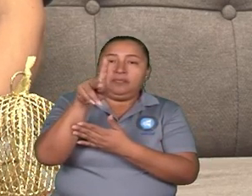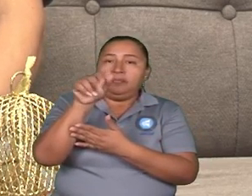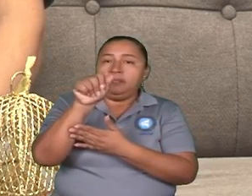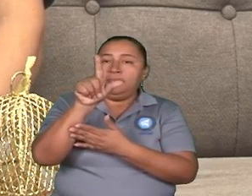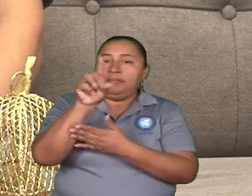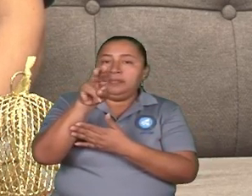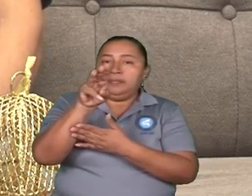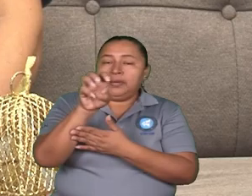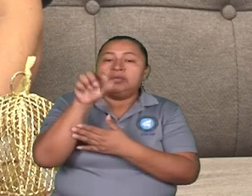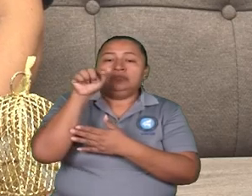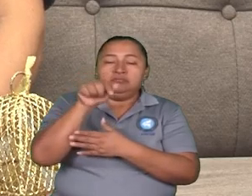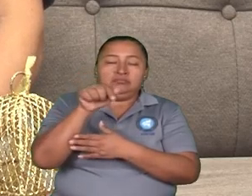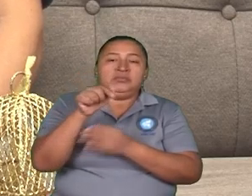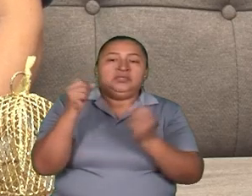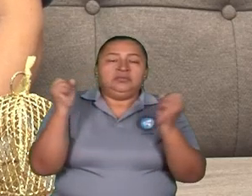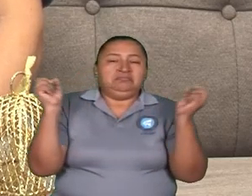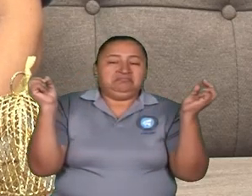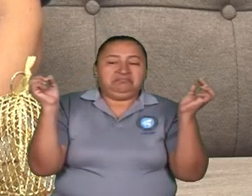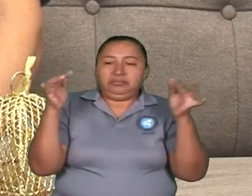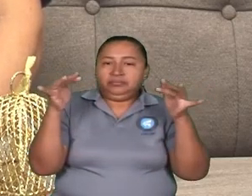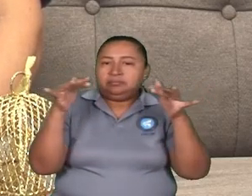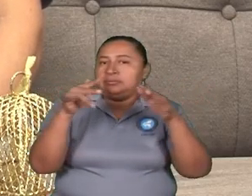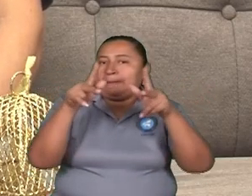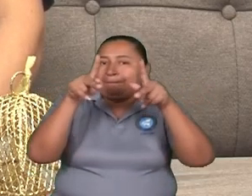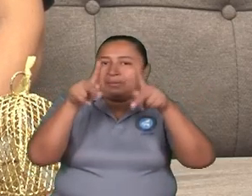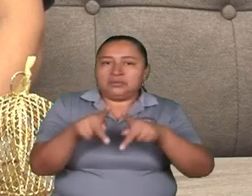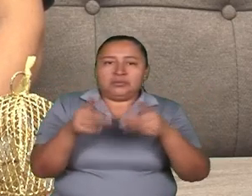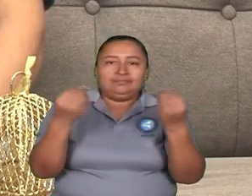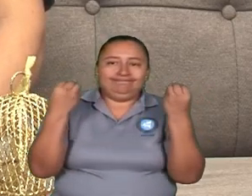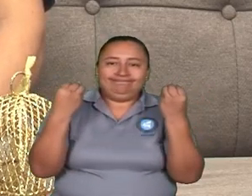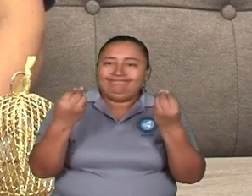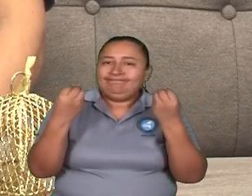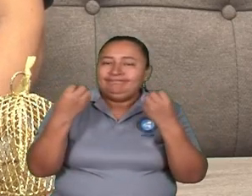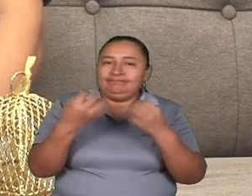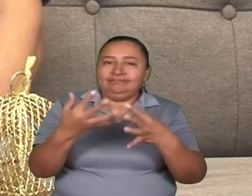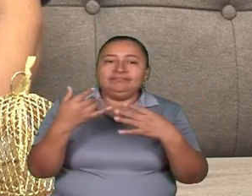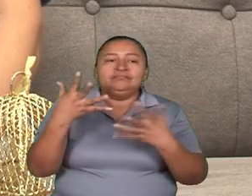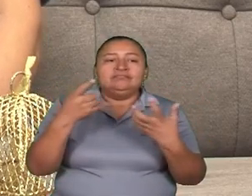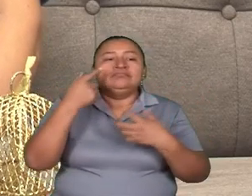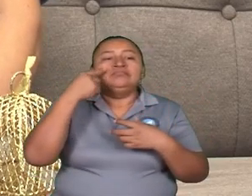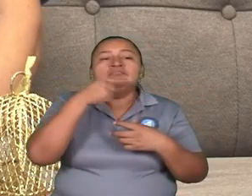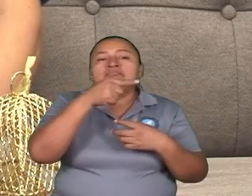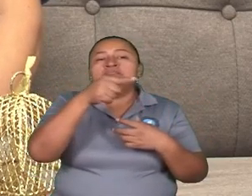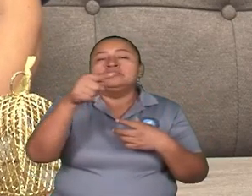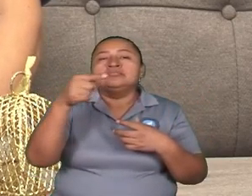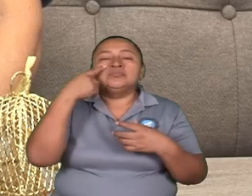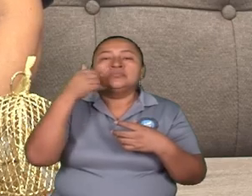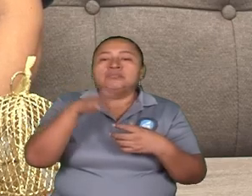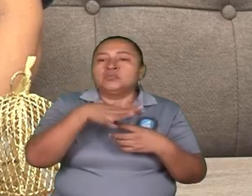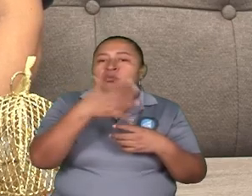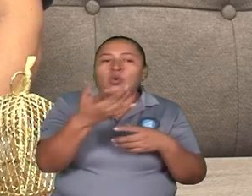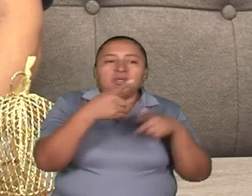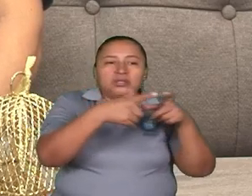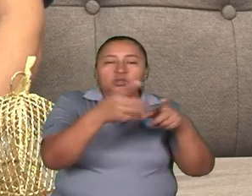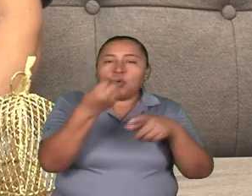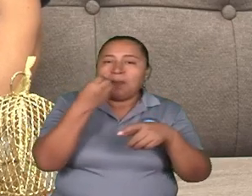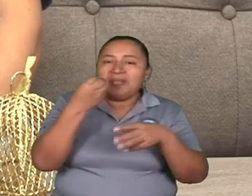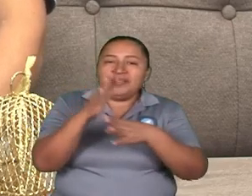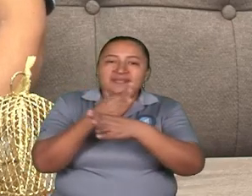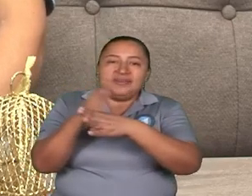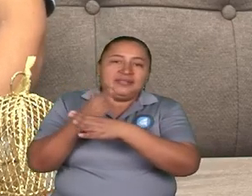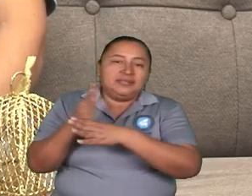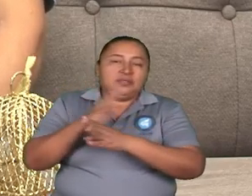noche. La gente no se quería ir, la gente bailó, disfrutó. Y fue el Festival Gastronómico